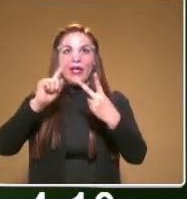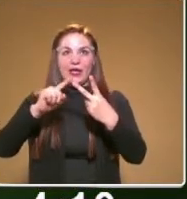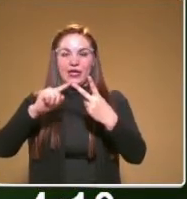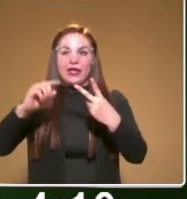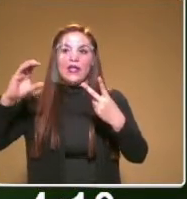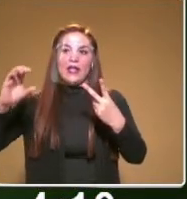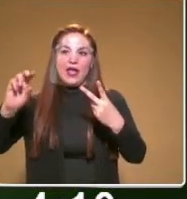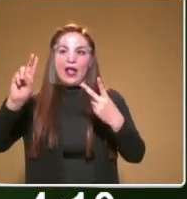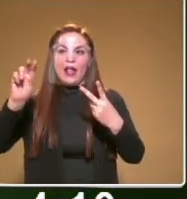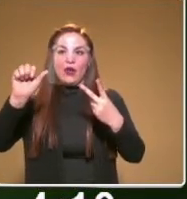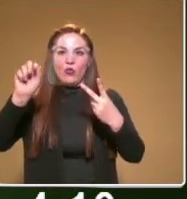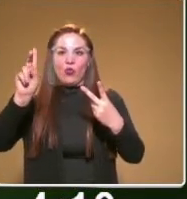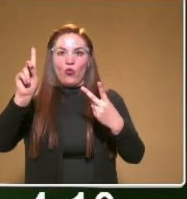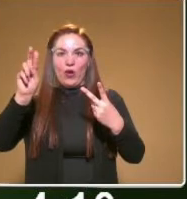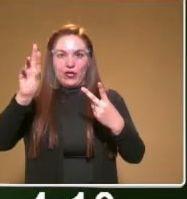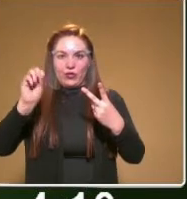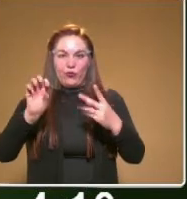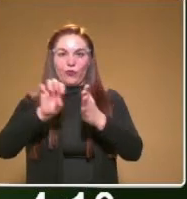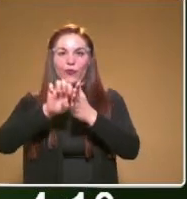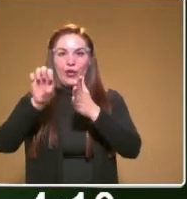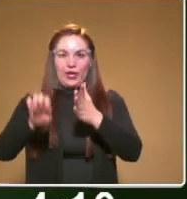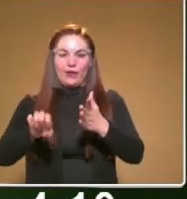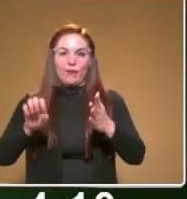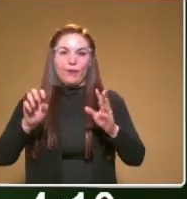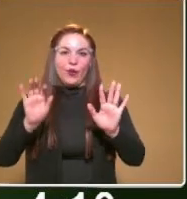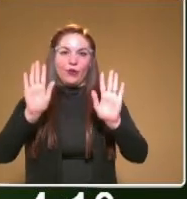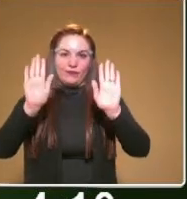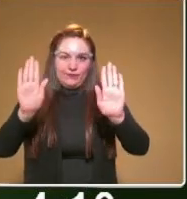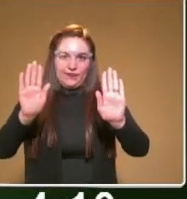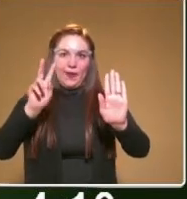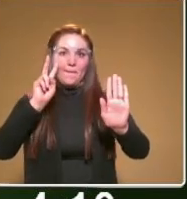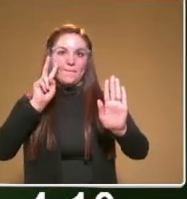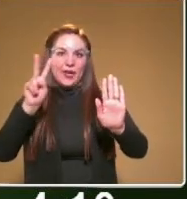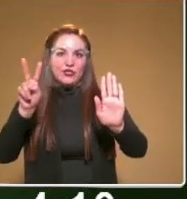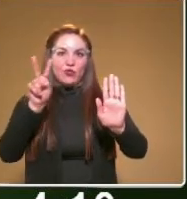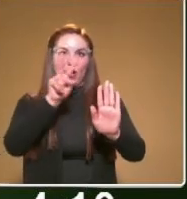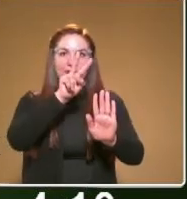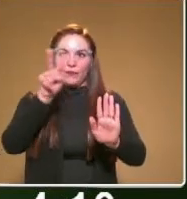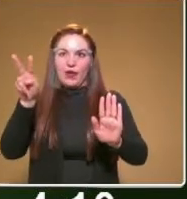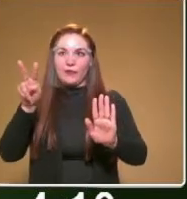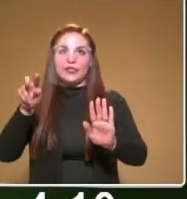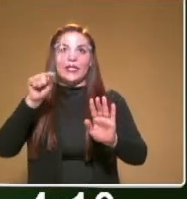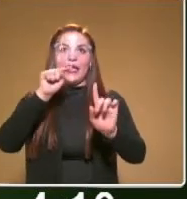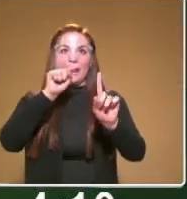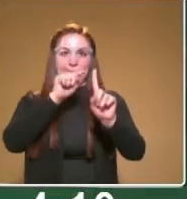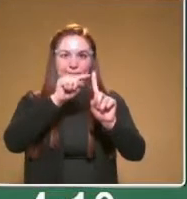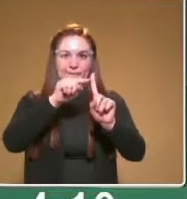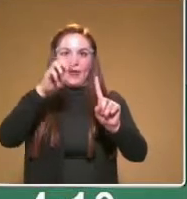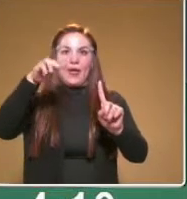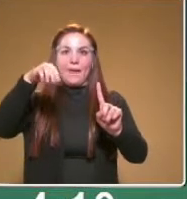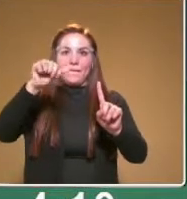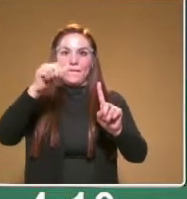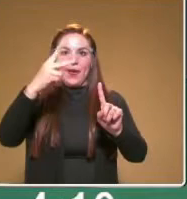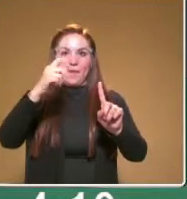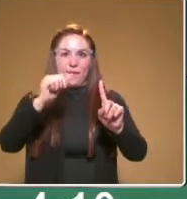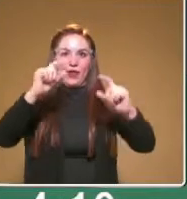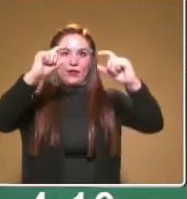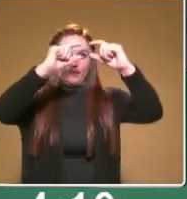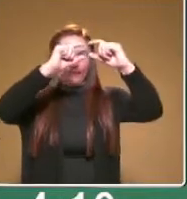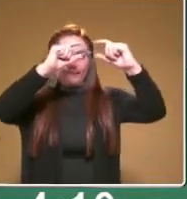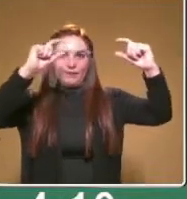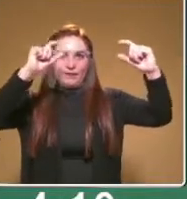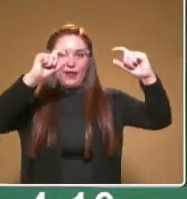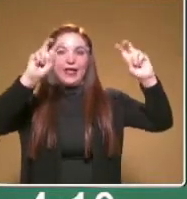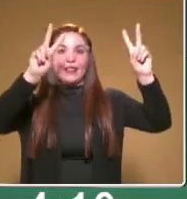Por ejemplo, maestra, visualmente tenemos aquí en el mapa conceptual que en la parte superior ponemos el tema.